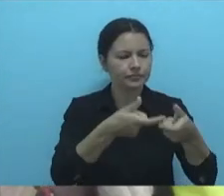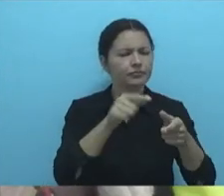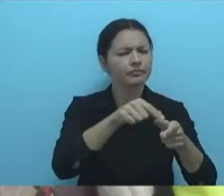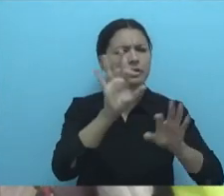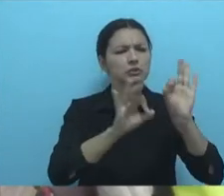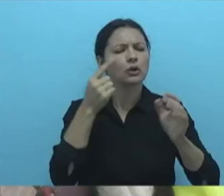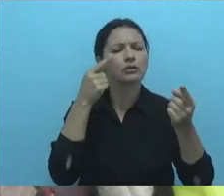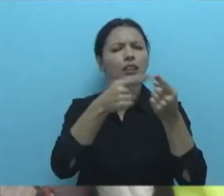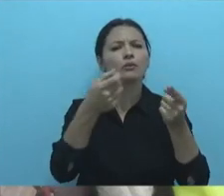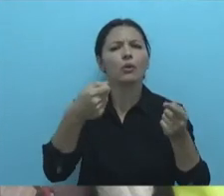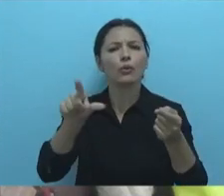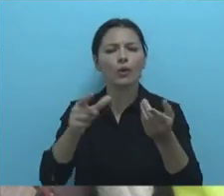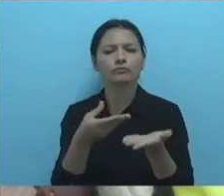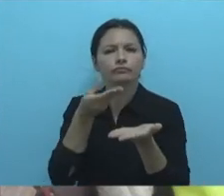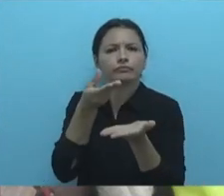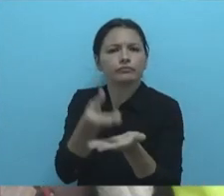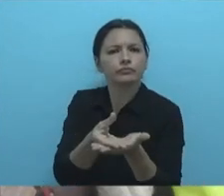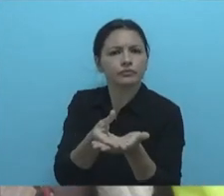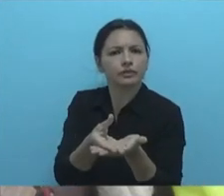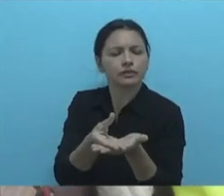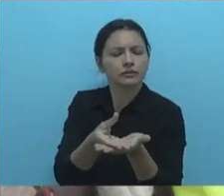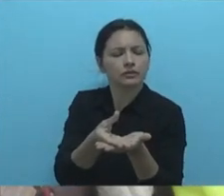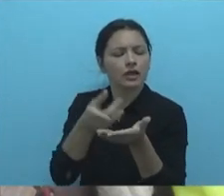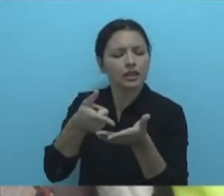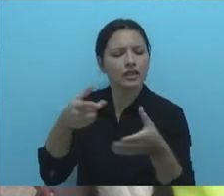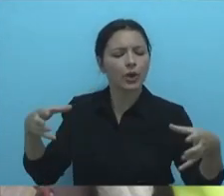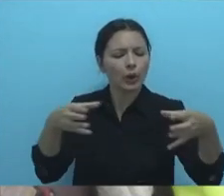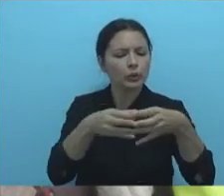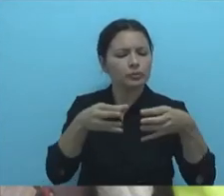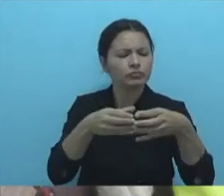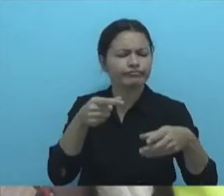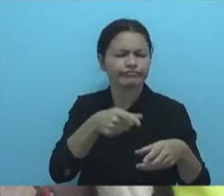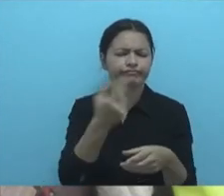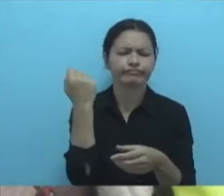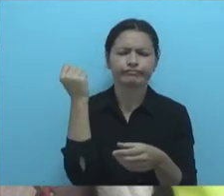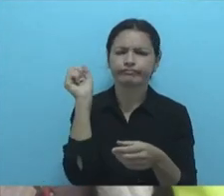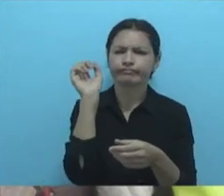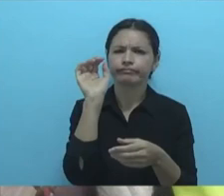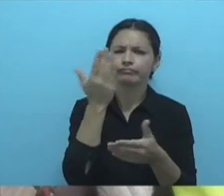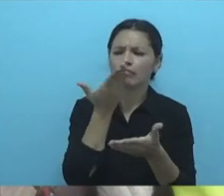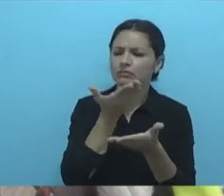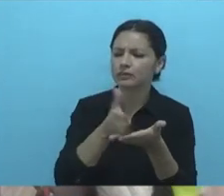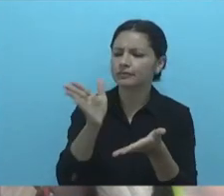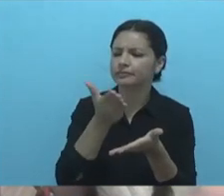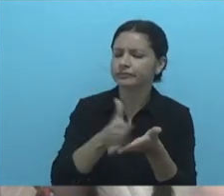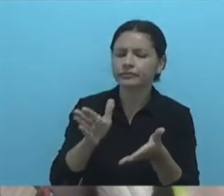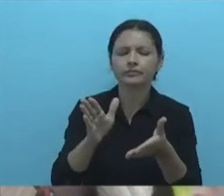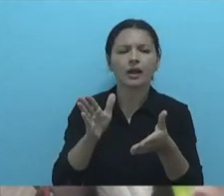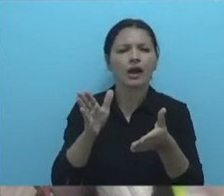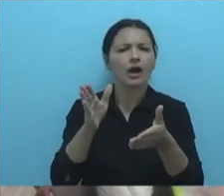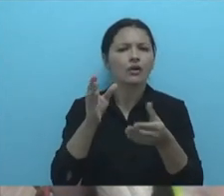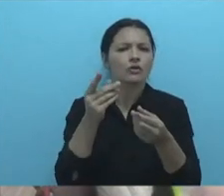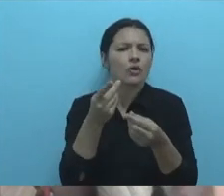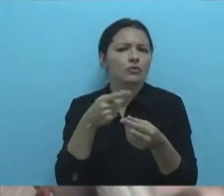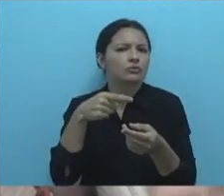histórica para esta comunidad tan castigada no solamente en dictadura sino en la